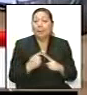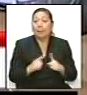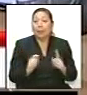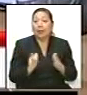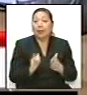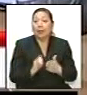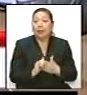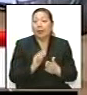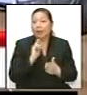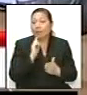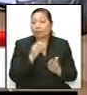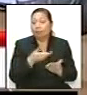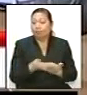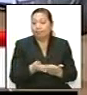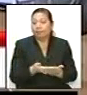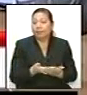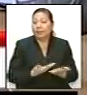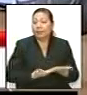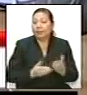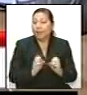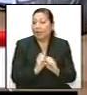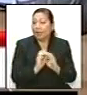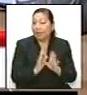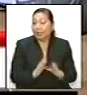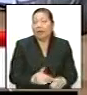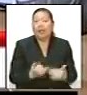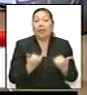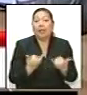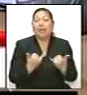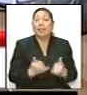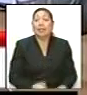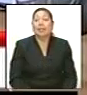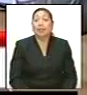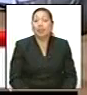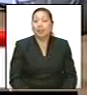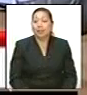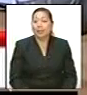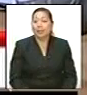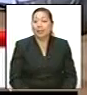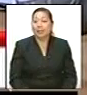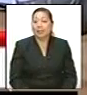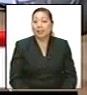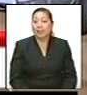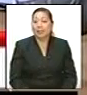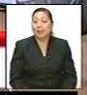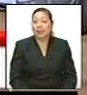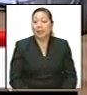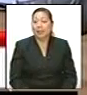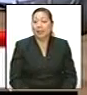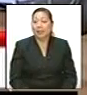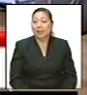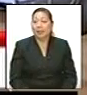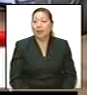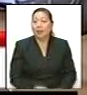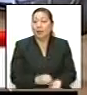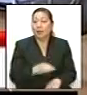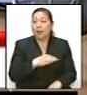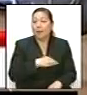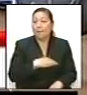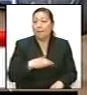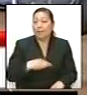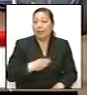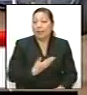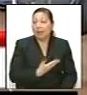que estarían siendo destinados. La transparencia consiste en eso, señor presidente del Consejo de Ministros, a través de